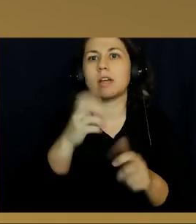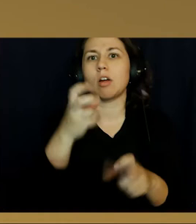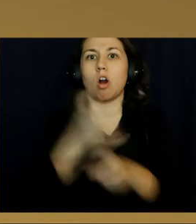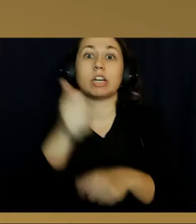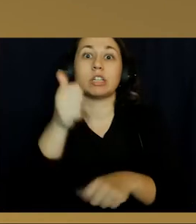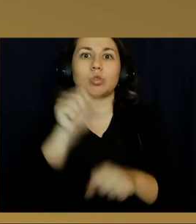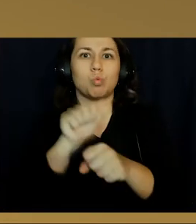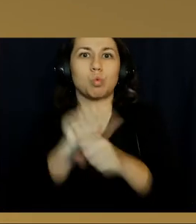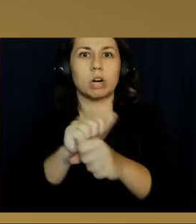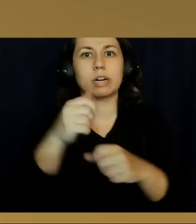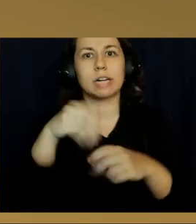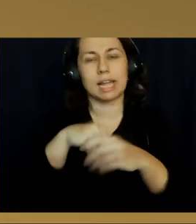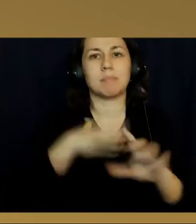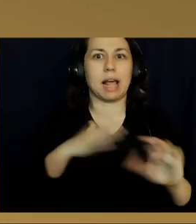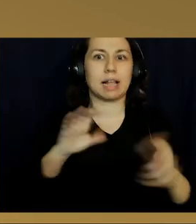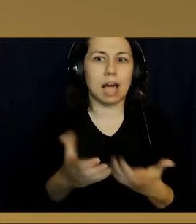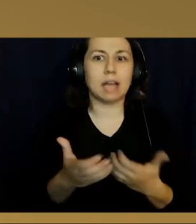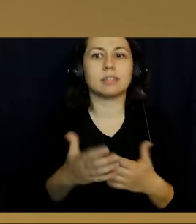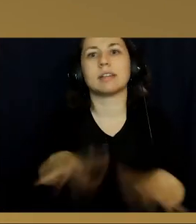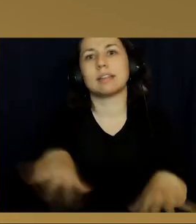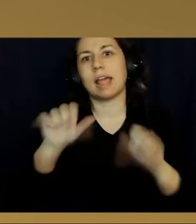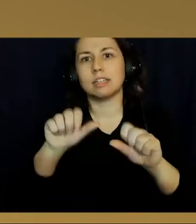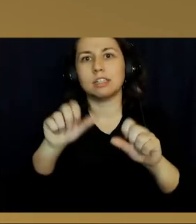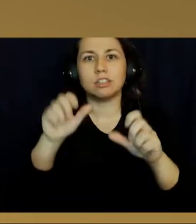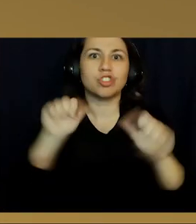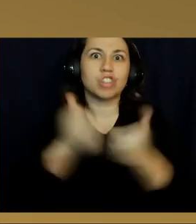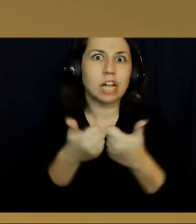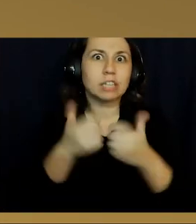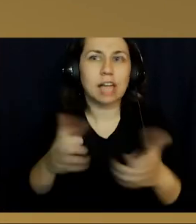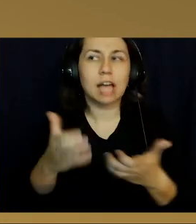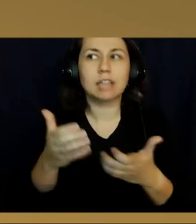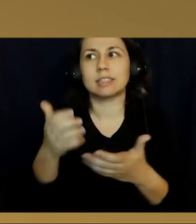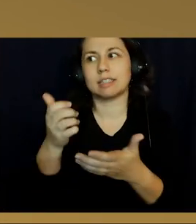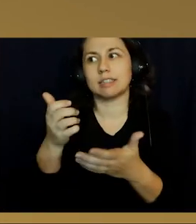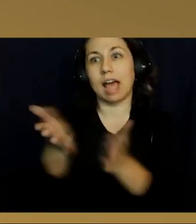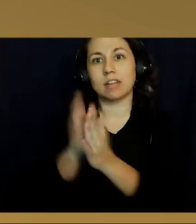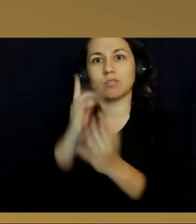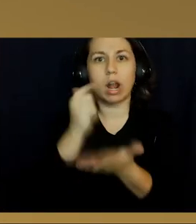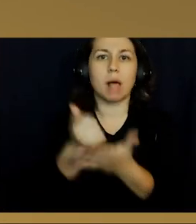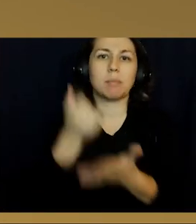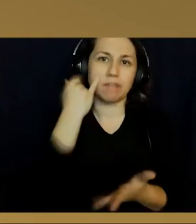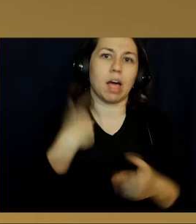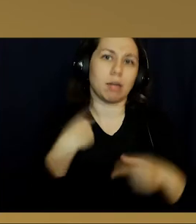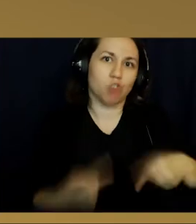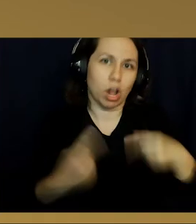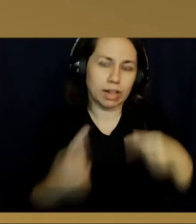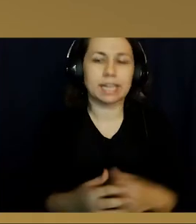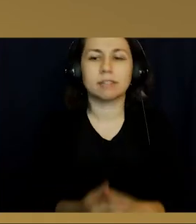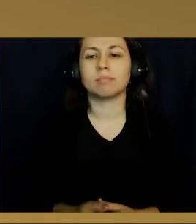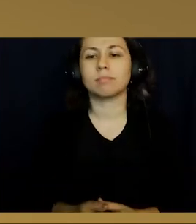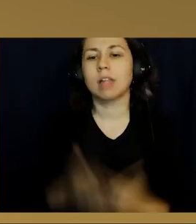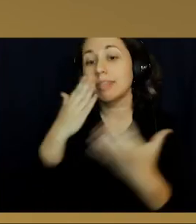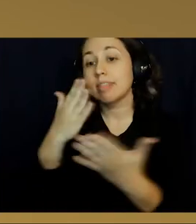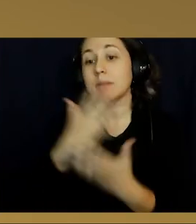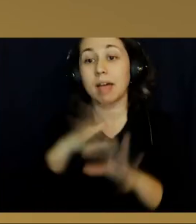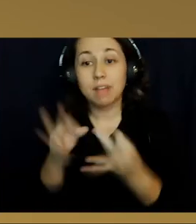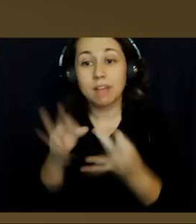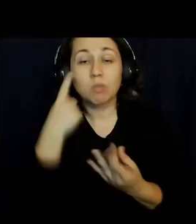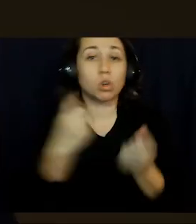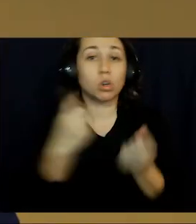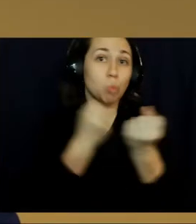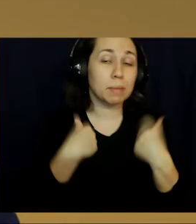escolar, por impulsarme a trabajar más en mi escuela, fijar metas, tomar cursos difíciles y siempre pedir ayuda cuando